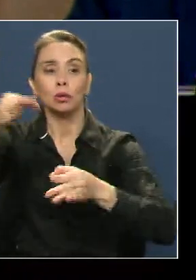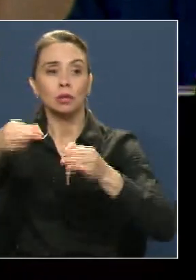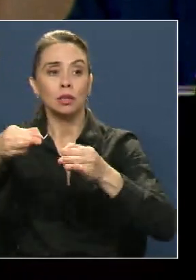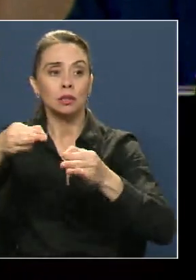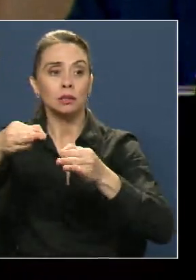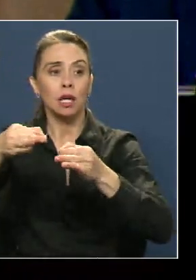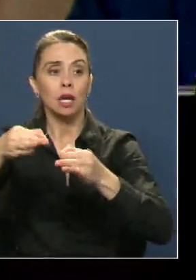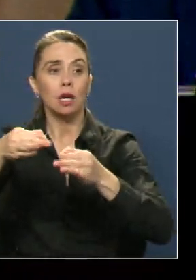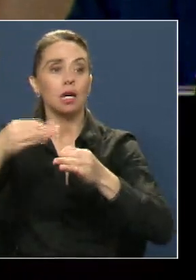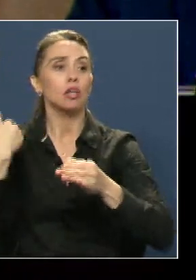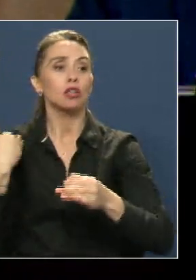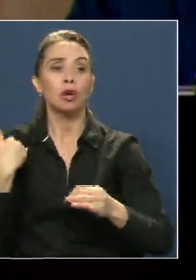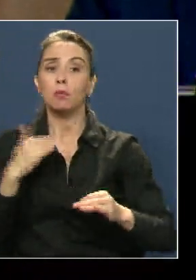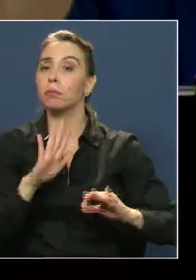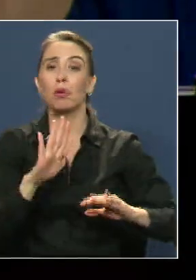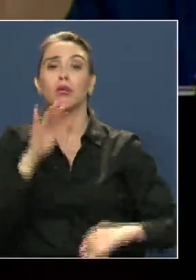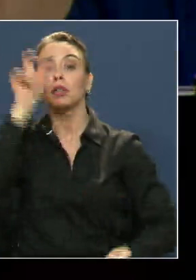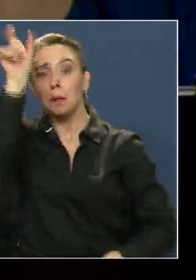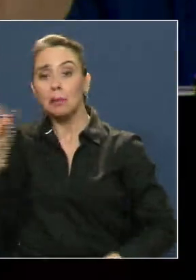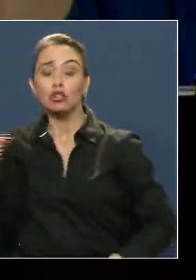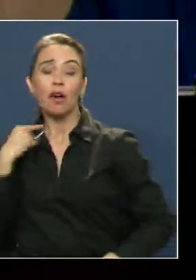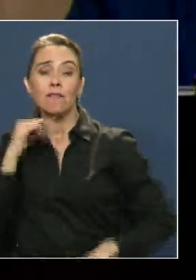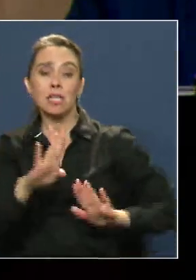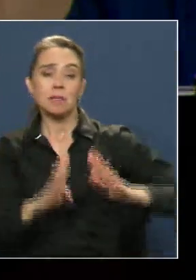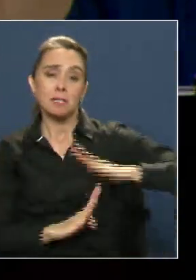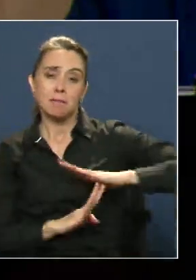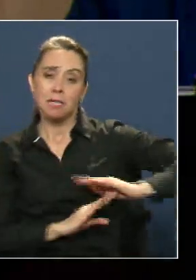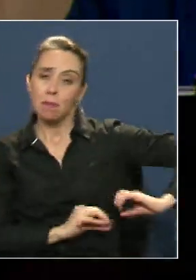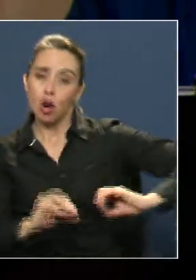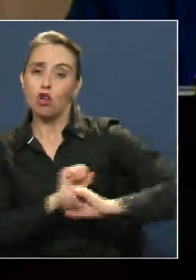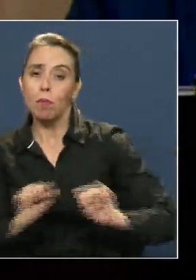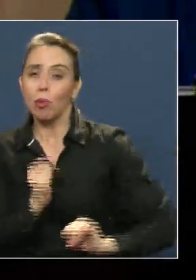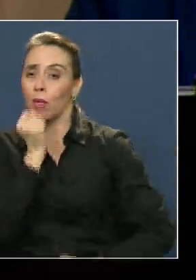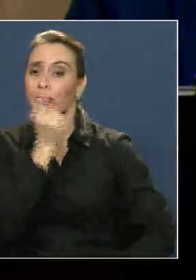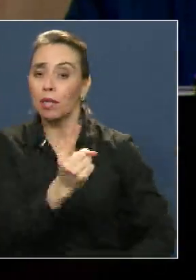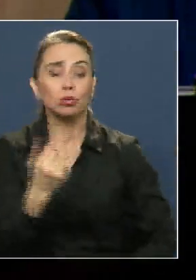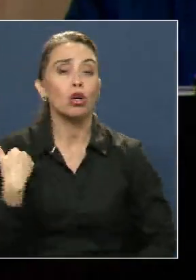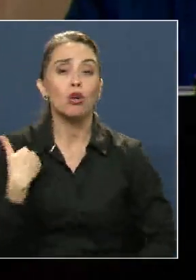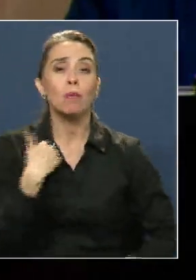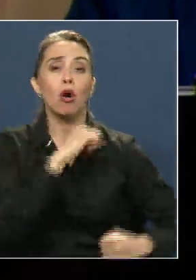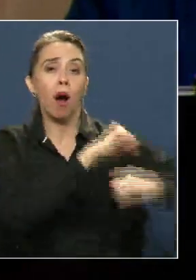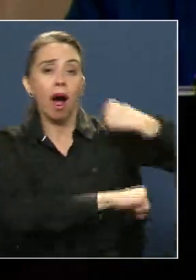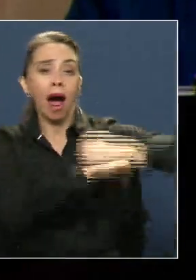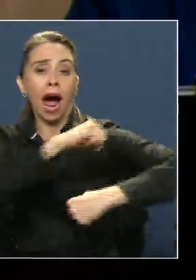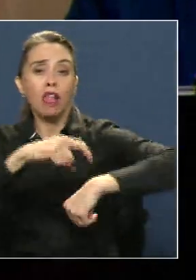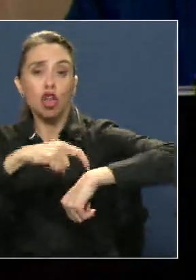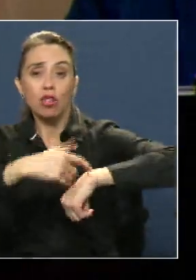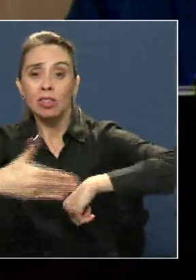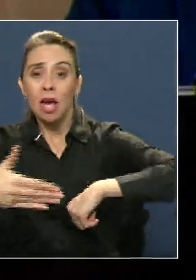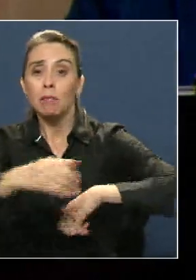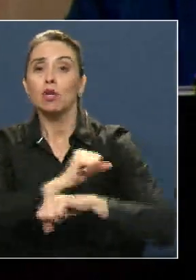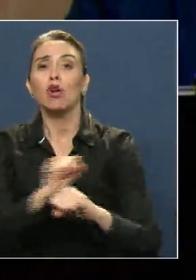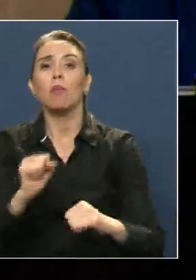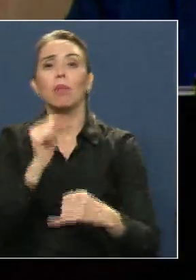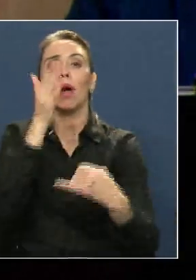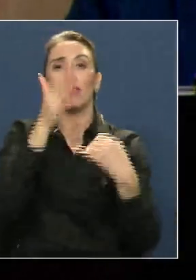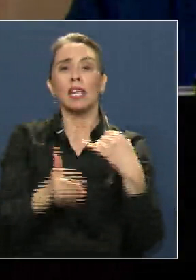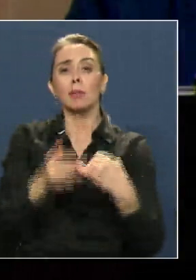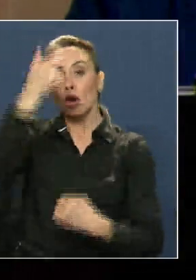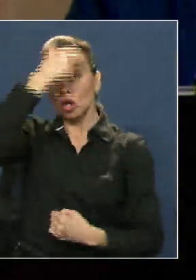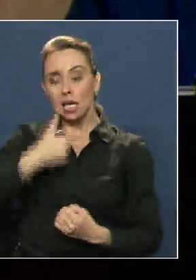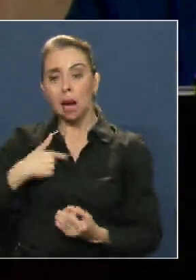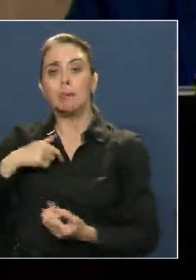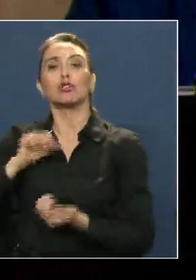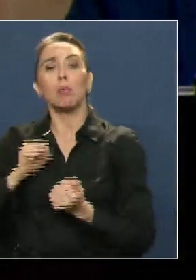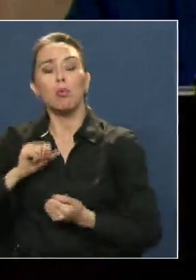habiendo postergación de la denuncia por parte de las víctimas, pues el paso del tiempo no puede ser enemigo del proceso de sanación, sino